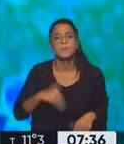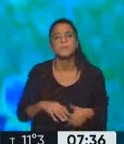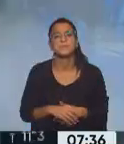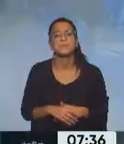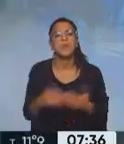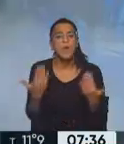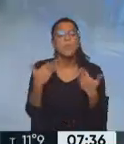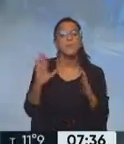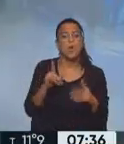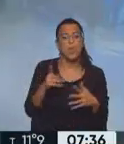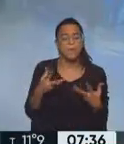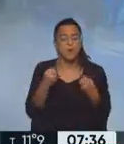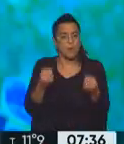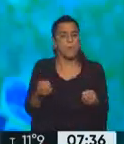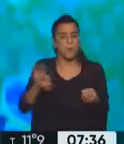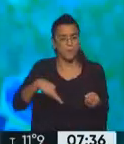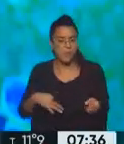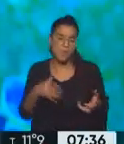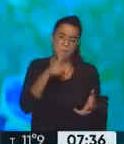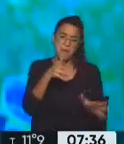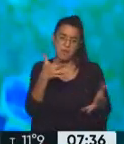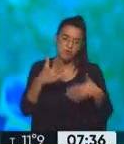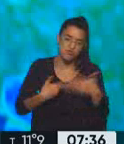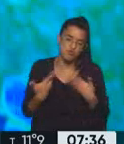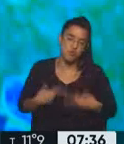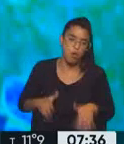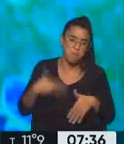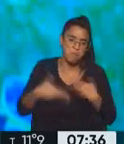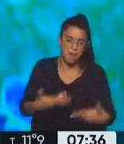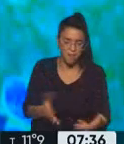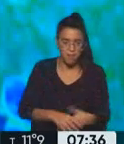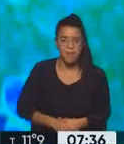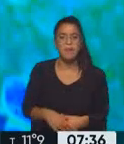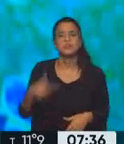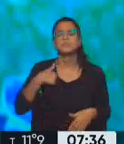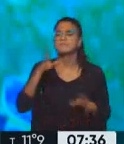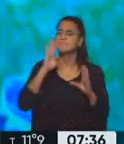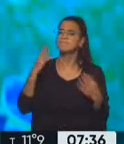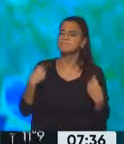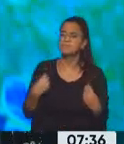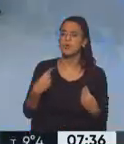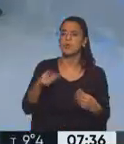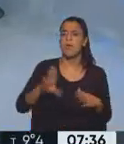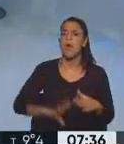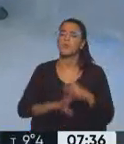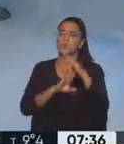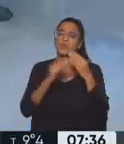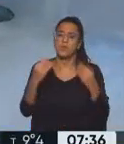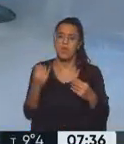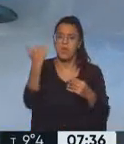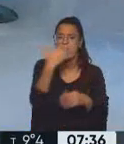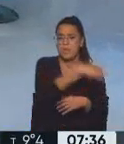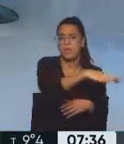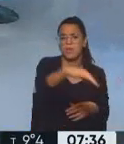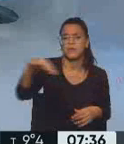podemos recuperar una vida de lo más parecida a la vida normal me llama la atención porque nuestras autoridades de diferentes jurisdicciones